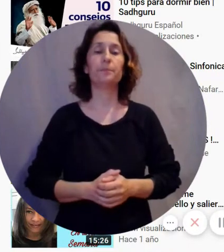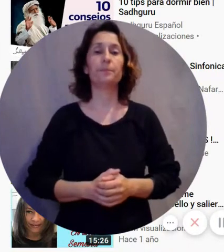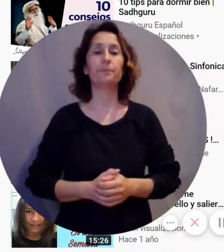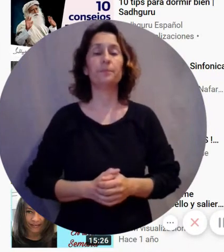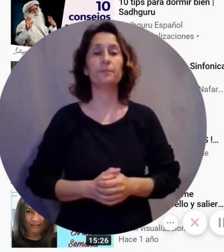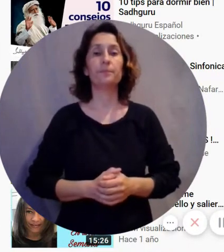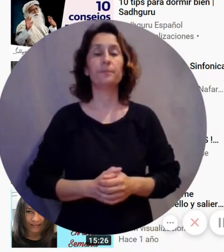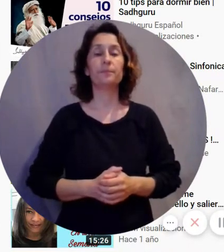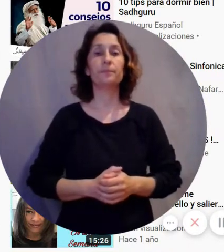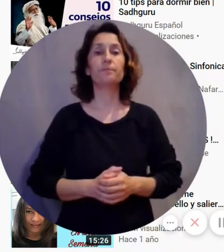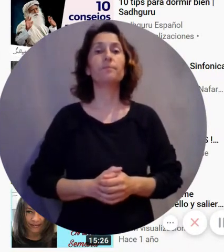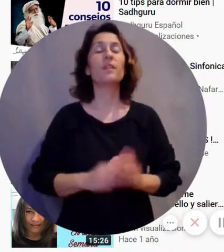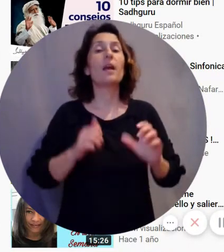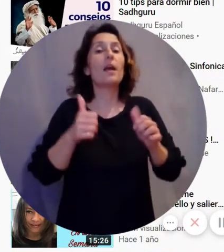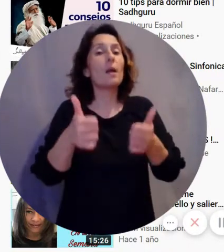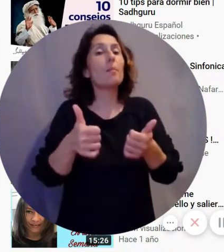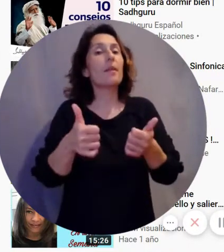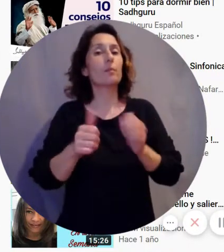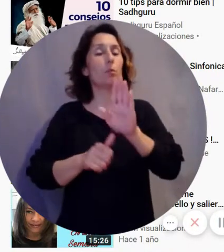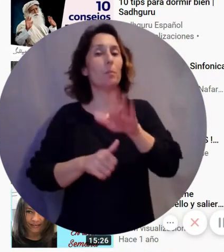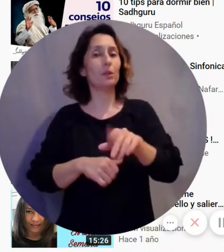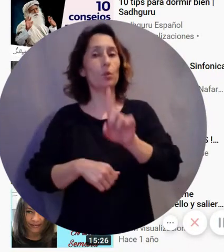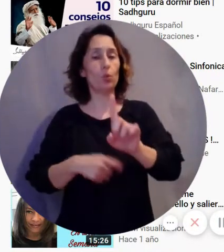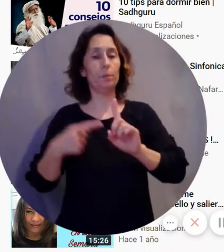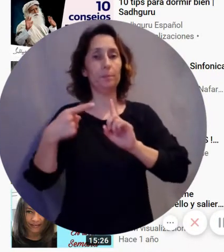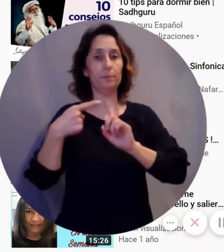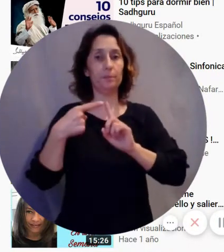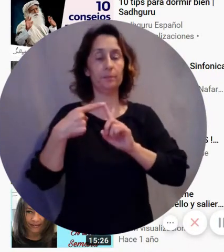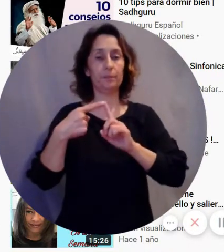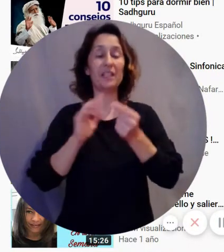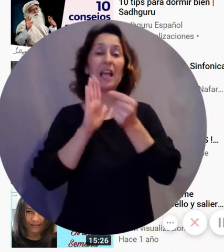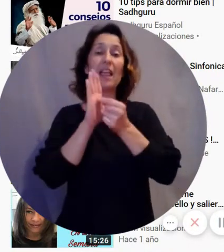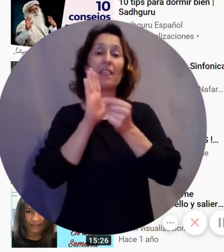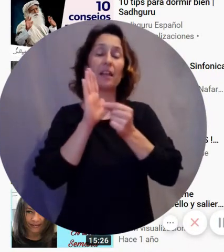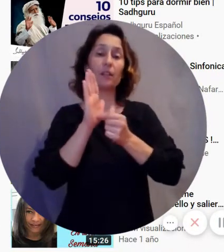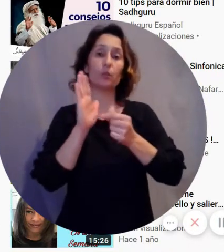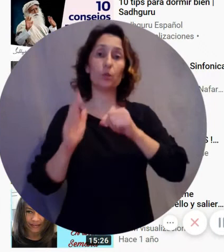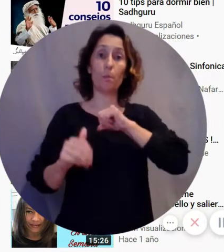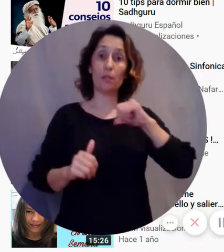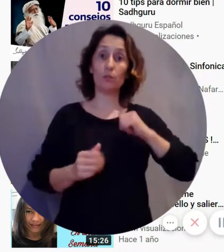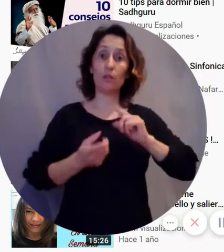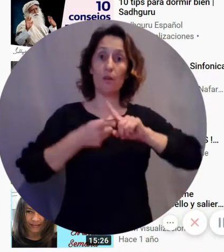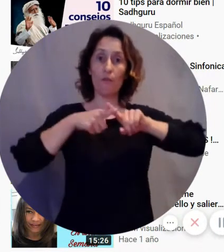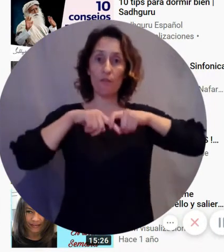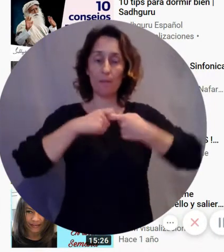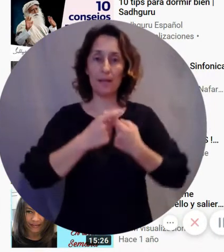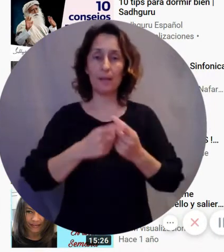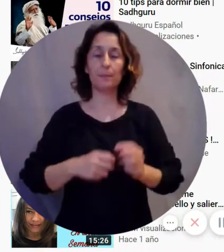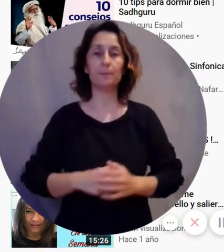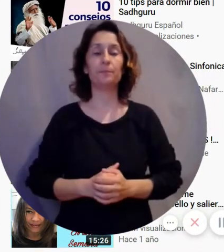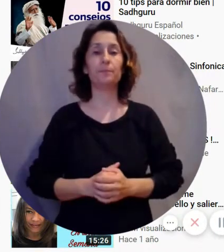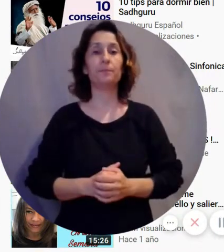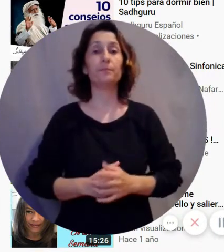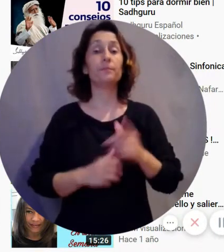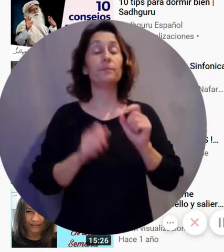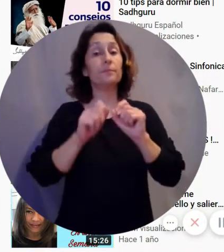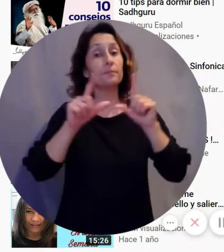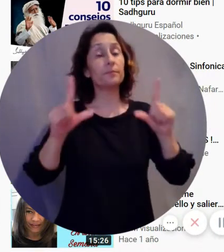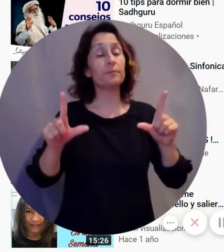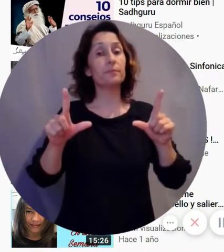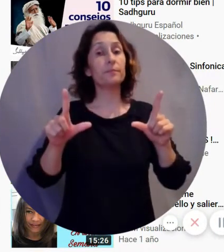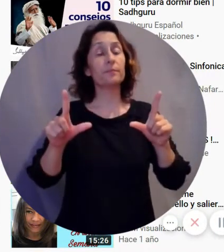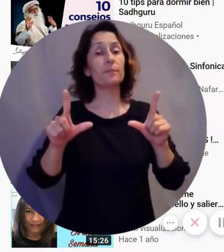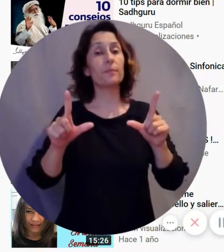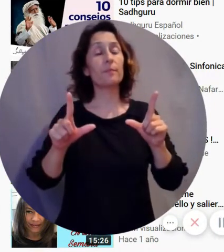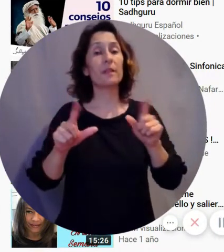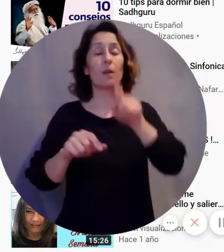Vamos a empezar por el primer paso. Datos personales y familiares. En este bloque tenemos que cumplimentar los datos de todas las